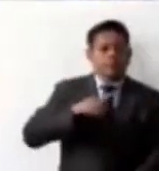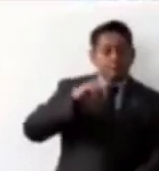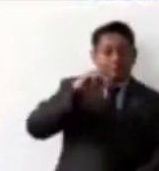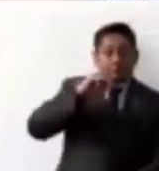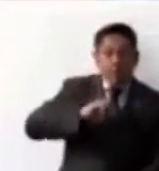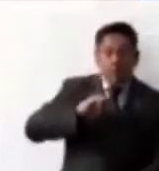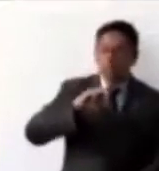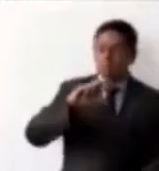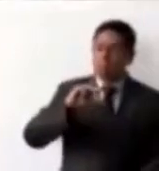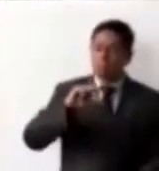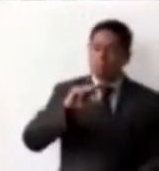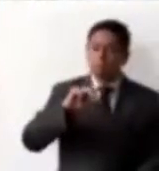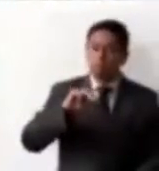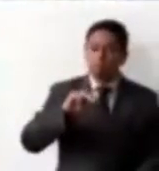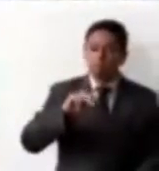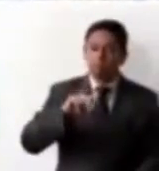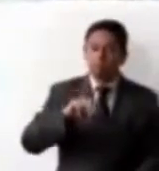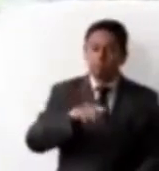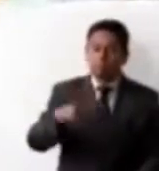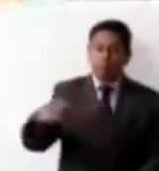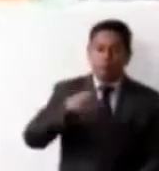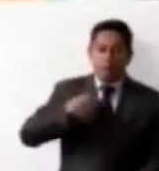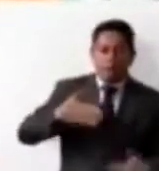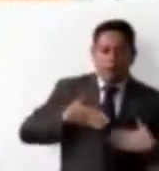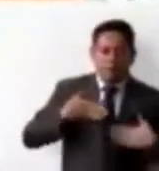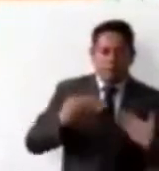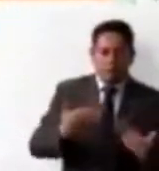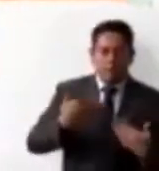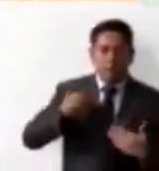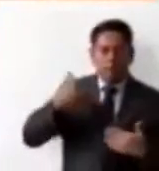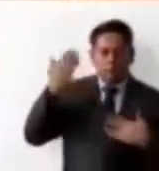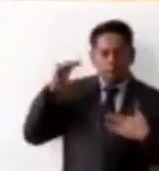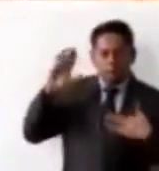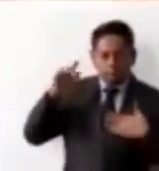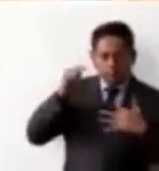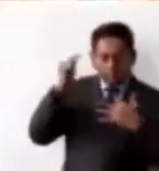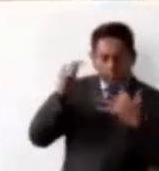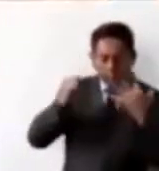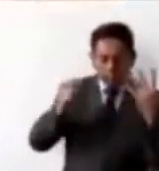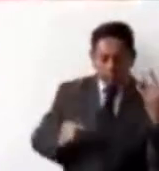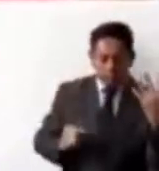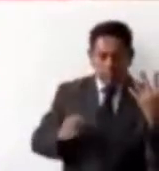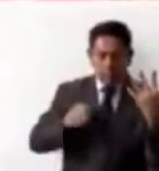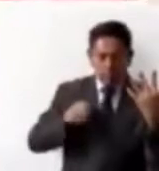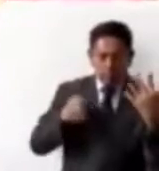Lo único que les pido es que ayuden,